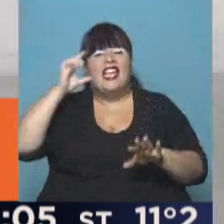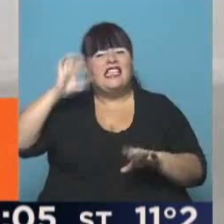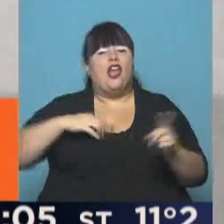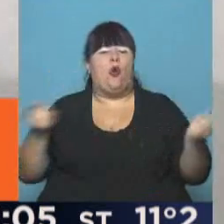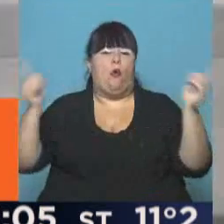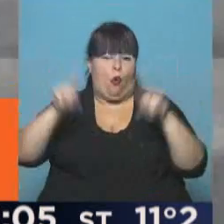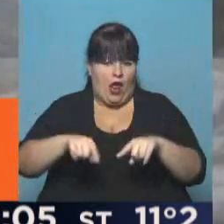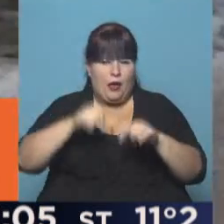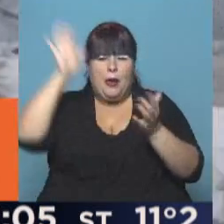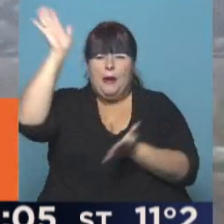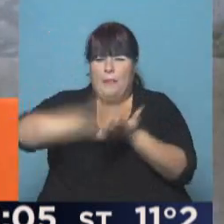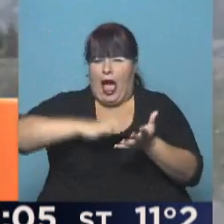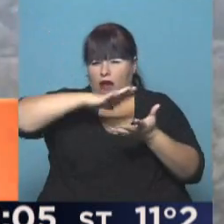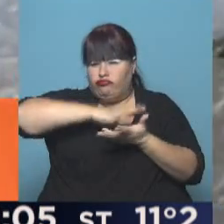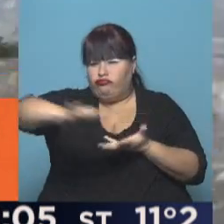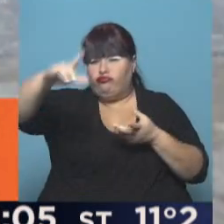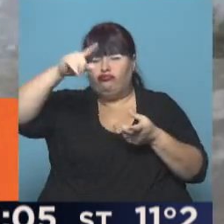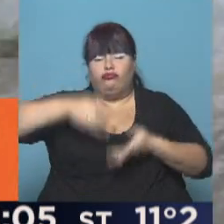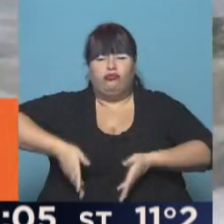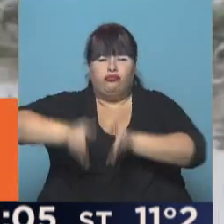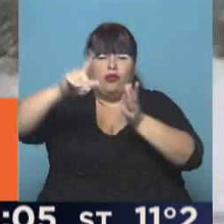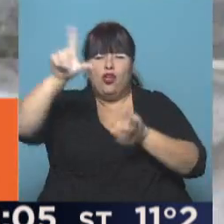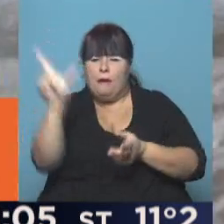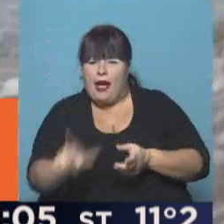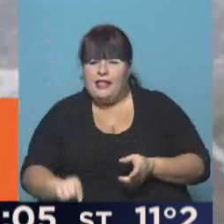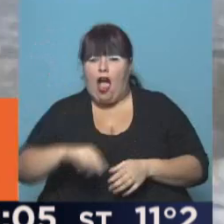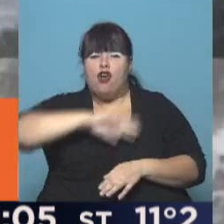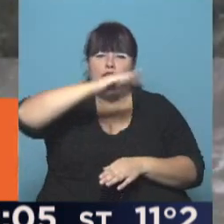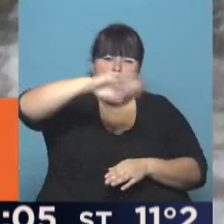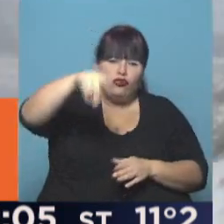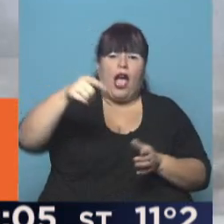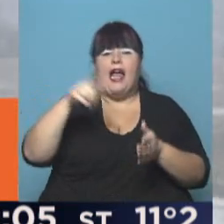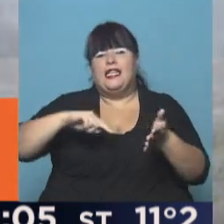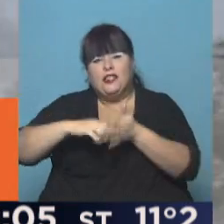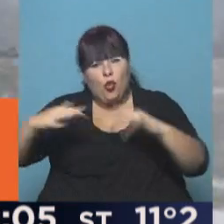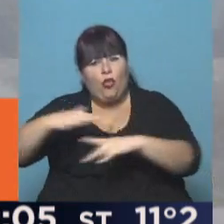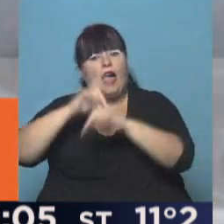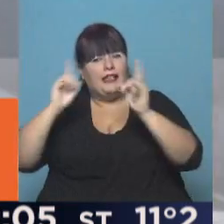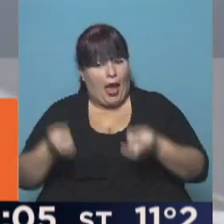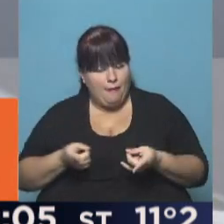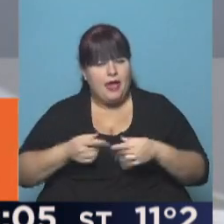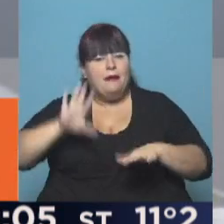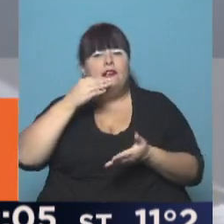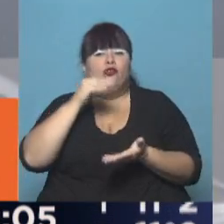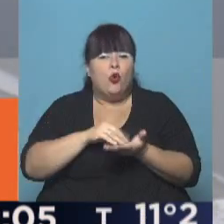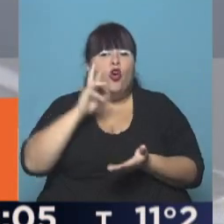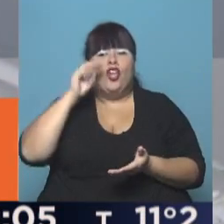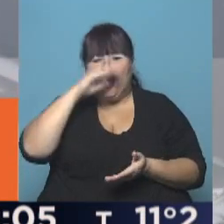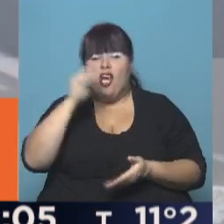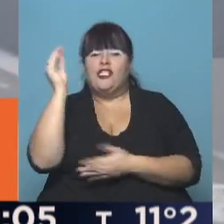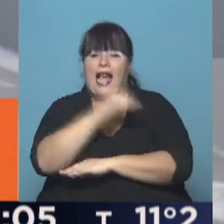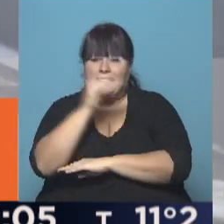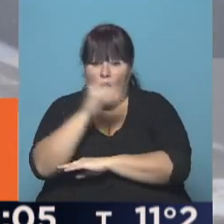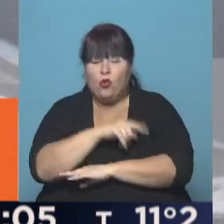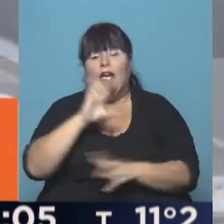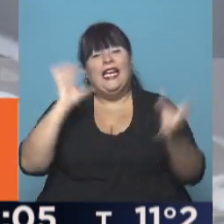años. Un manto blanco y denso cubre grandes extensiones patagónicas en la cordillera y zonas urbanas, especialmente en Chubut, Río Negro y Santa Cruz,